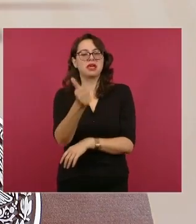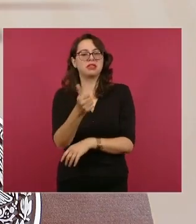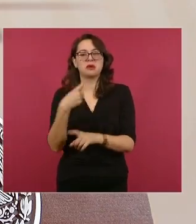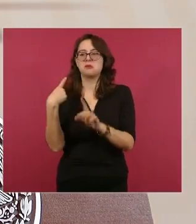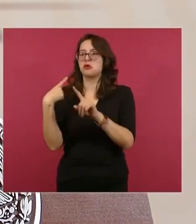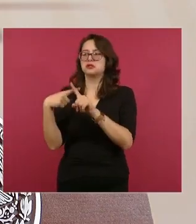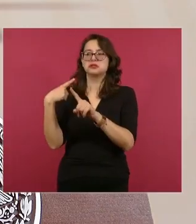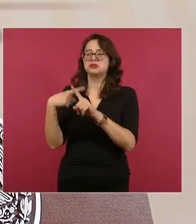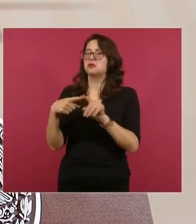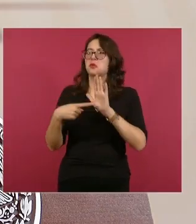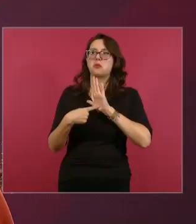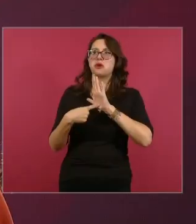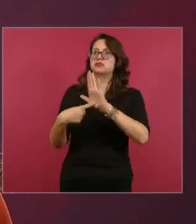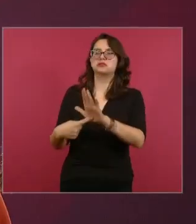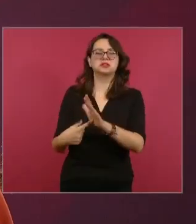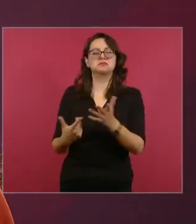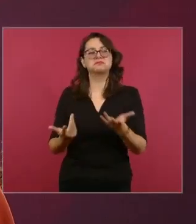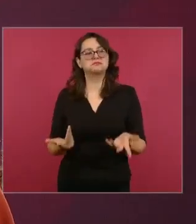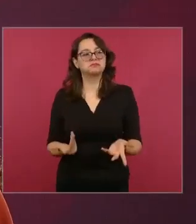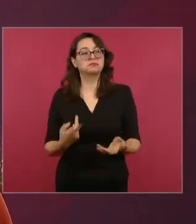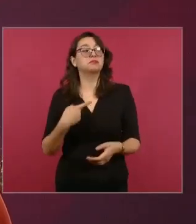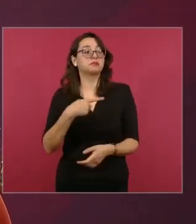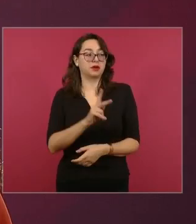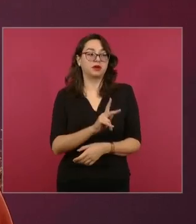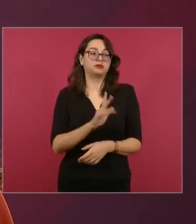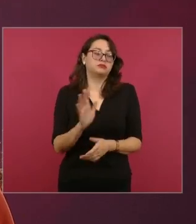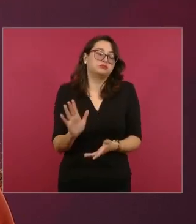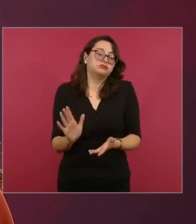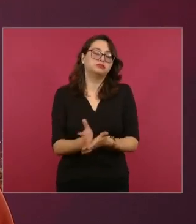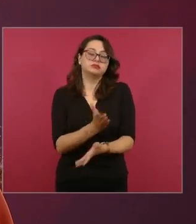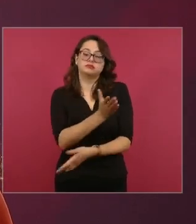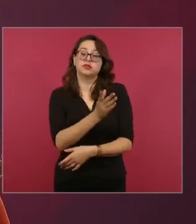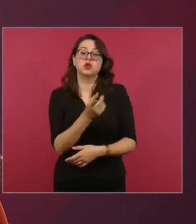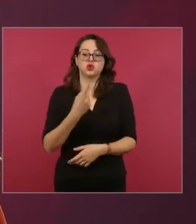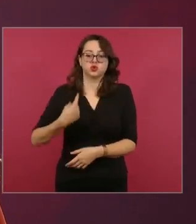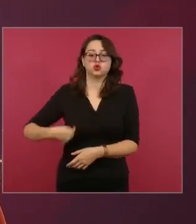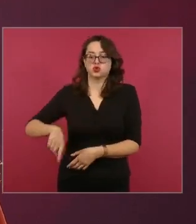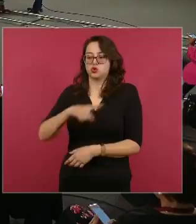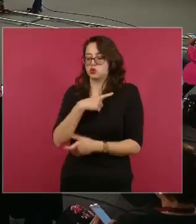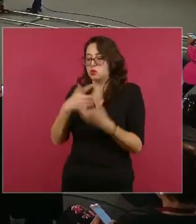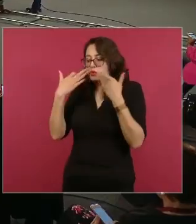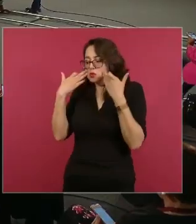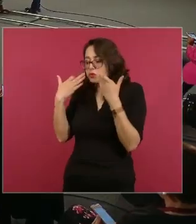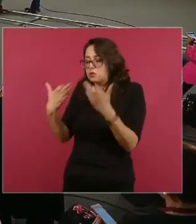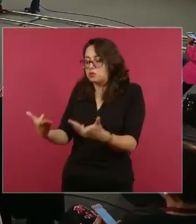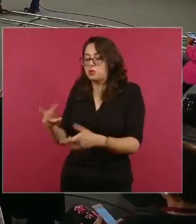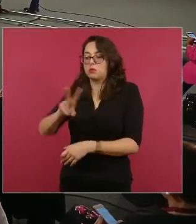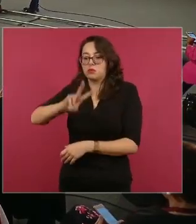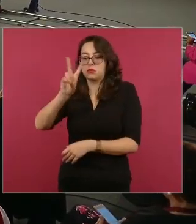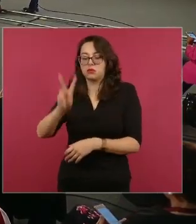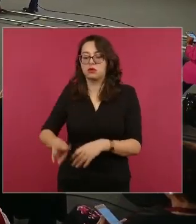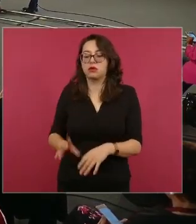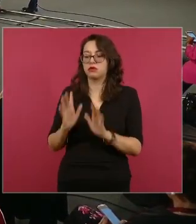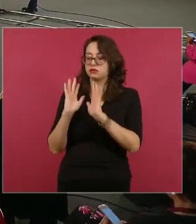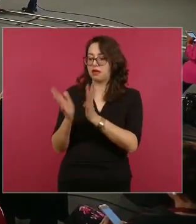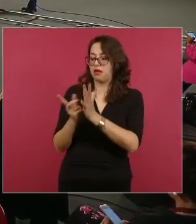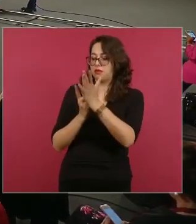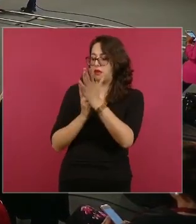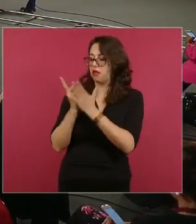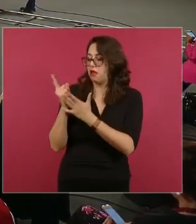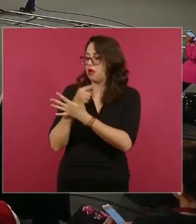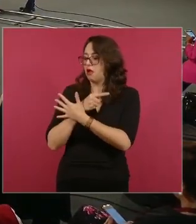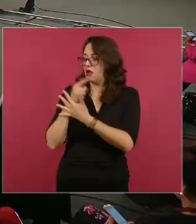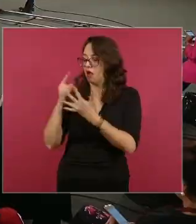de derechos. El hecho de que los propios programas hoy sean derechos, el hecho de que cada vez hay